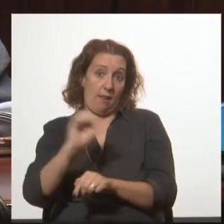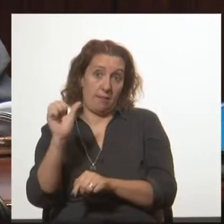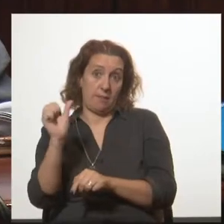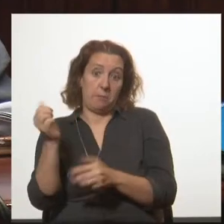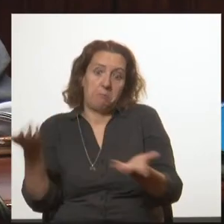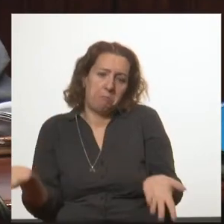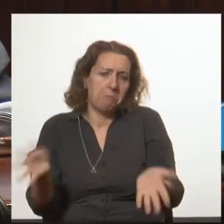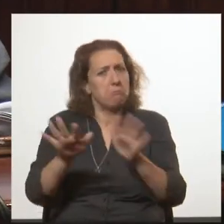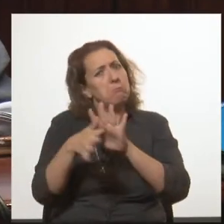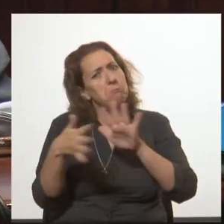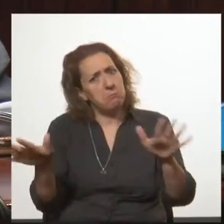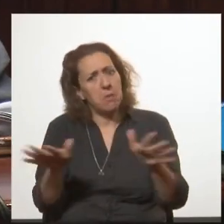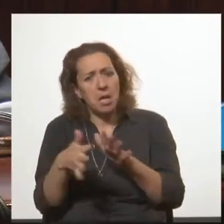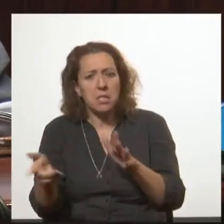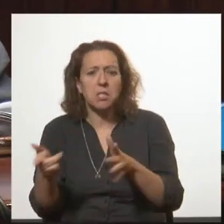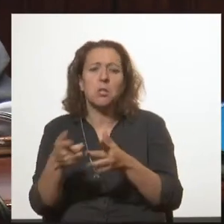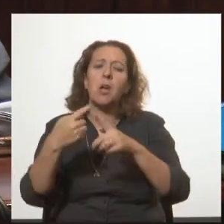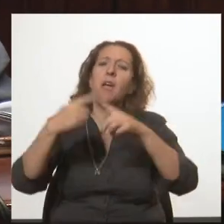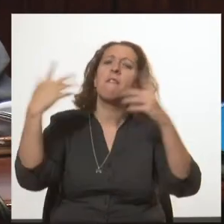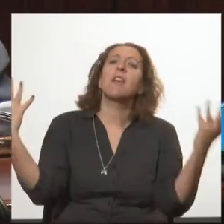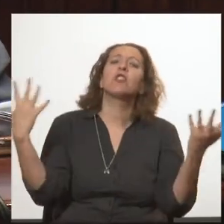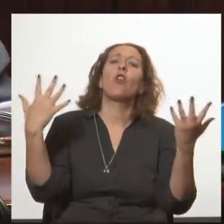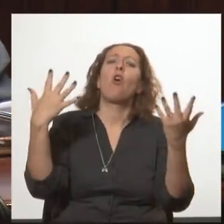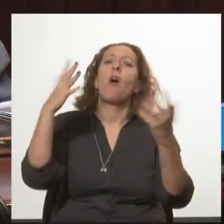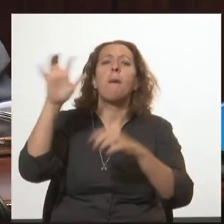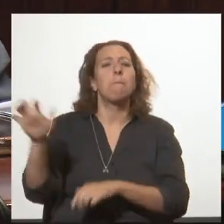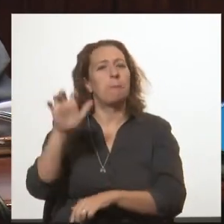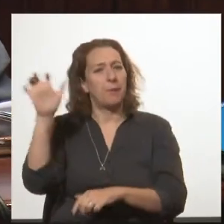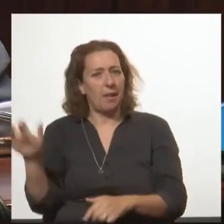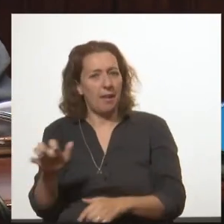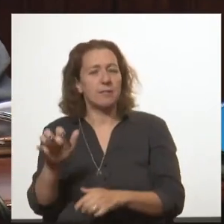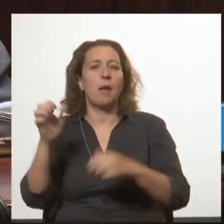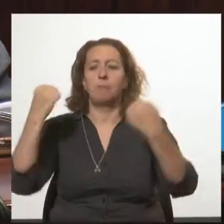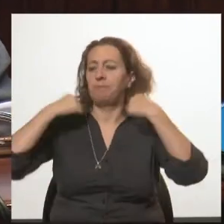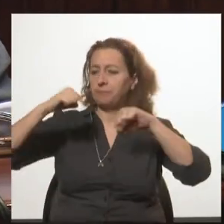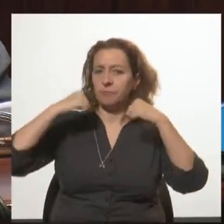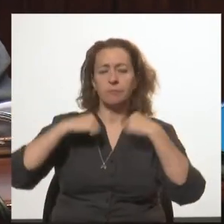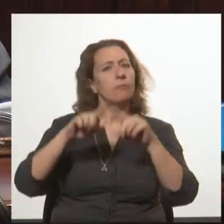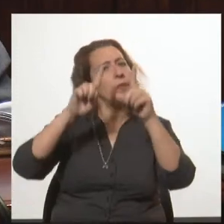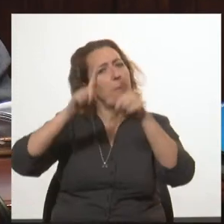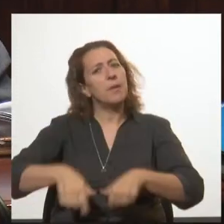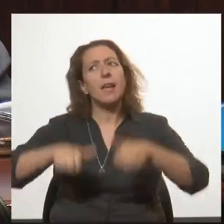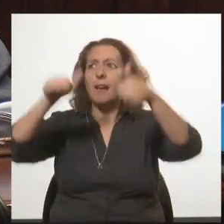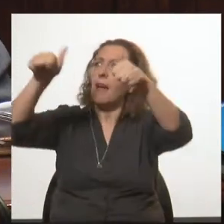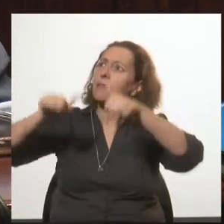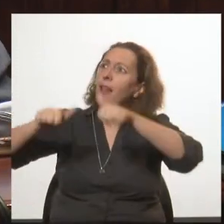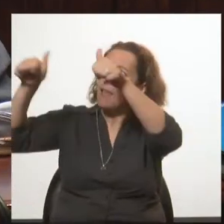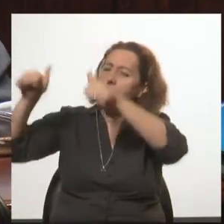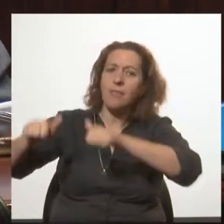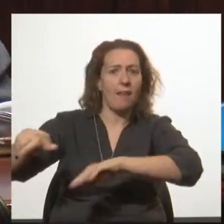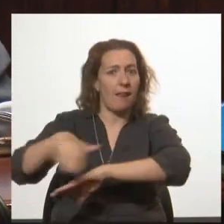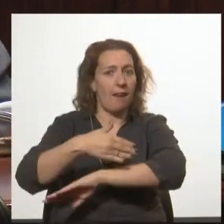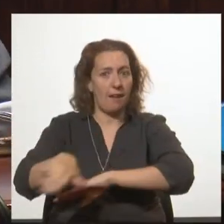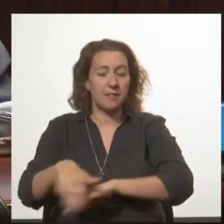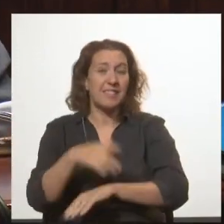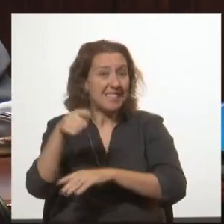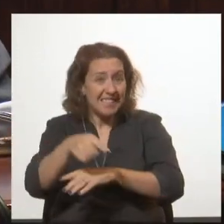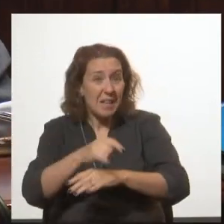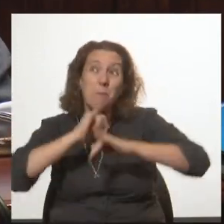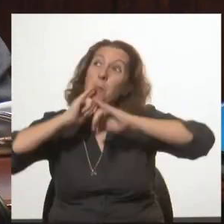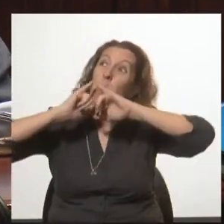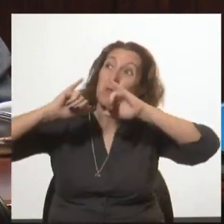ocurría con los eventos empresariales deportivos y la cartelería en vía pública entre toda esta publicidad